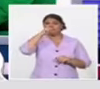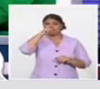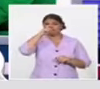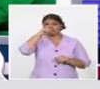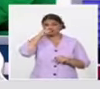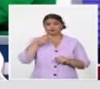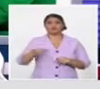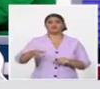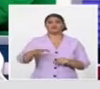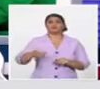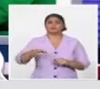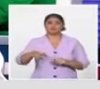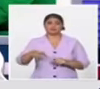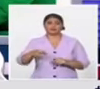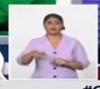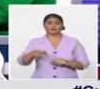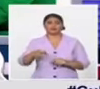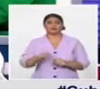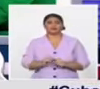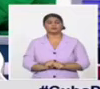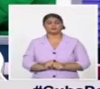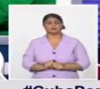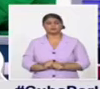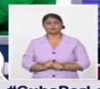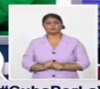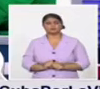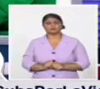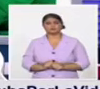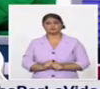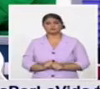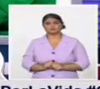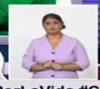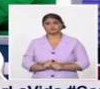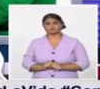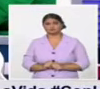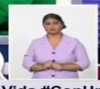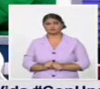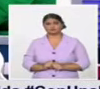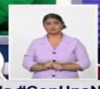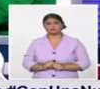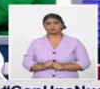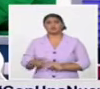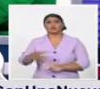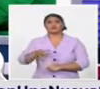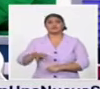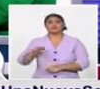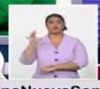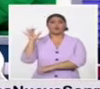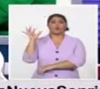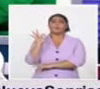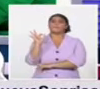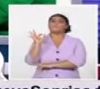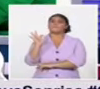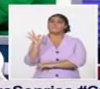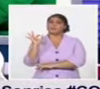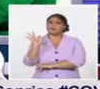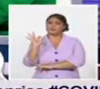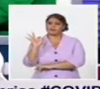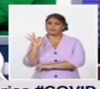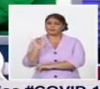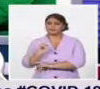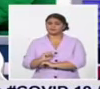con antecedentes de hipertensión arterial y un cierto grado de demencia vascular. Inicialmente,